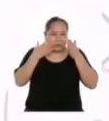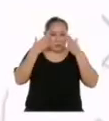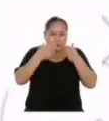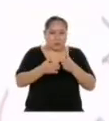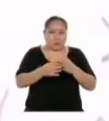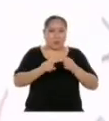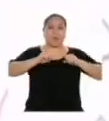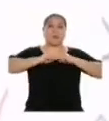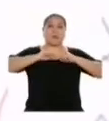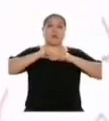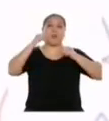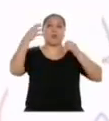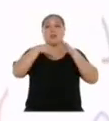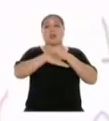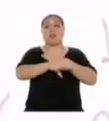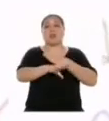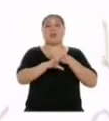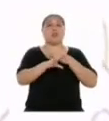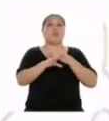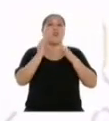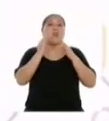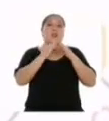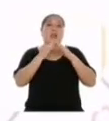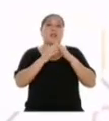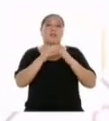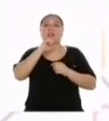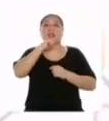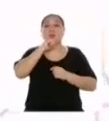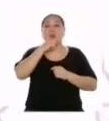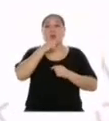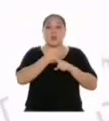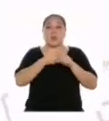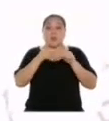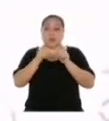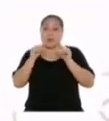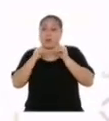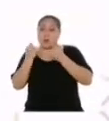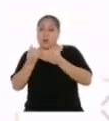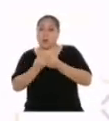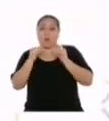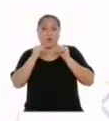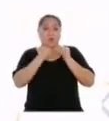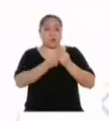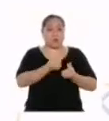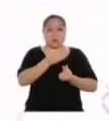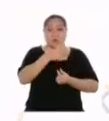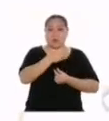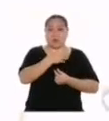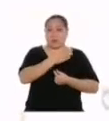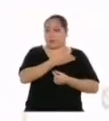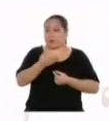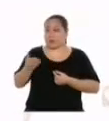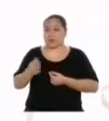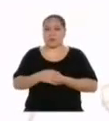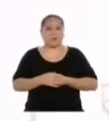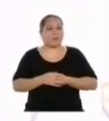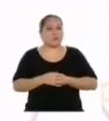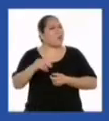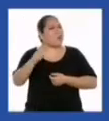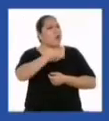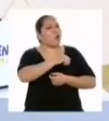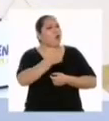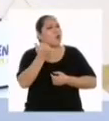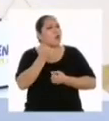hacer ejercicios en casa en el género femenino de diferentes grupos de edad. Bueno, ¿cómo les fue con las